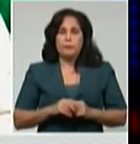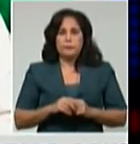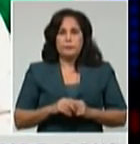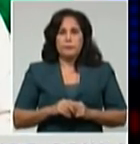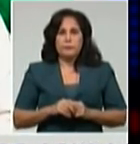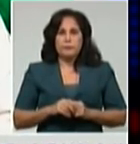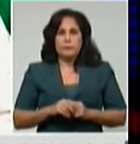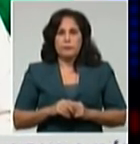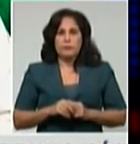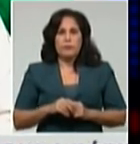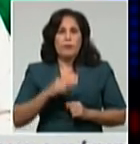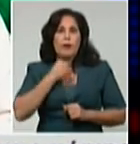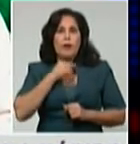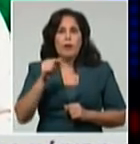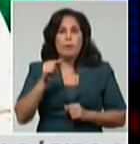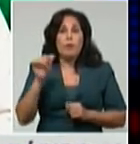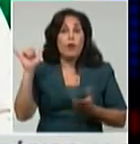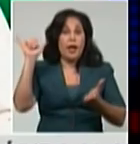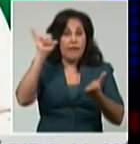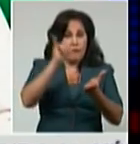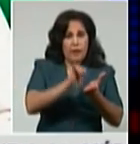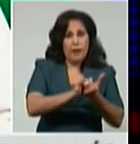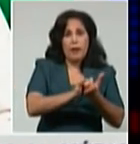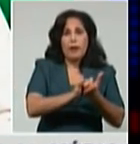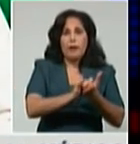que ya están arribando a nuestro país,